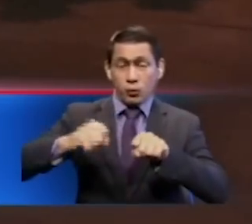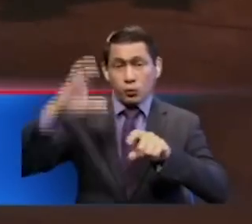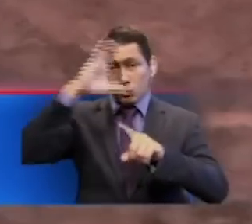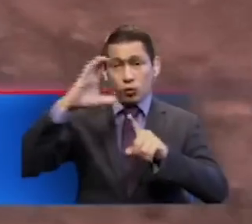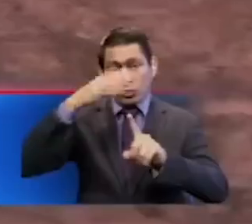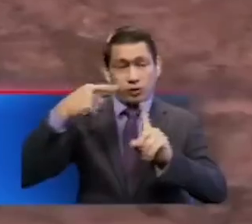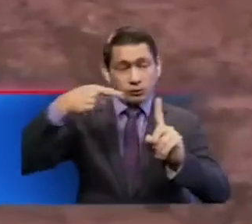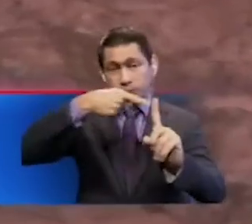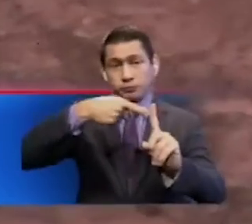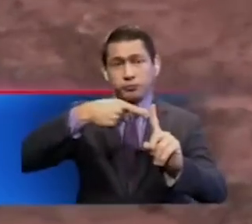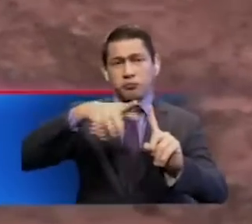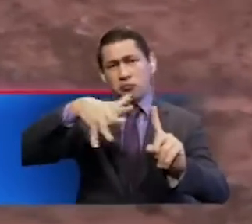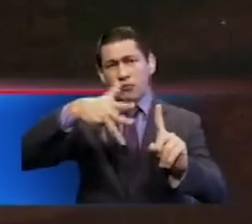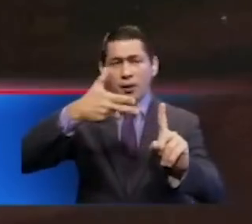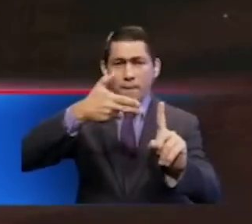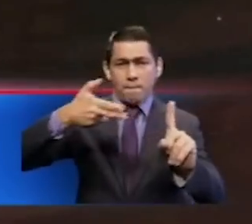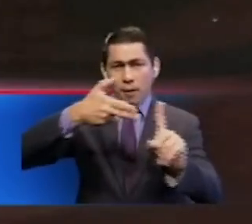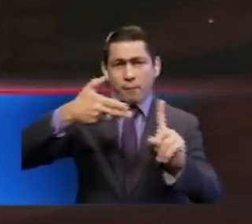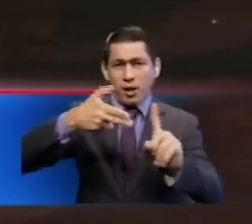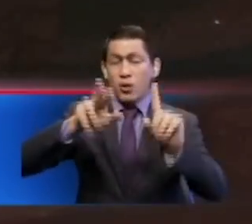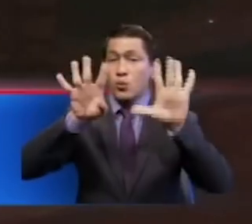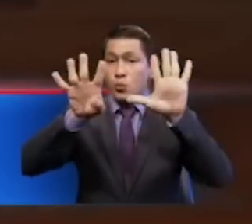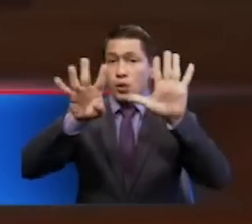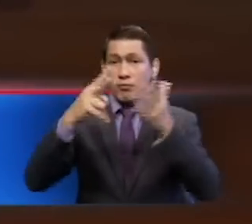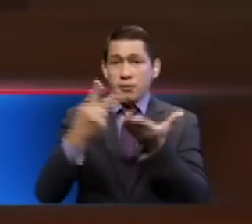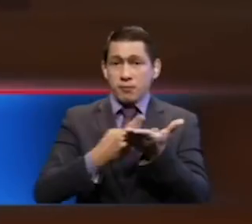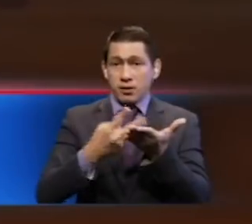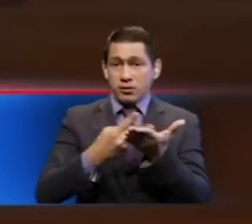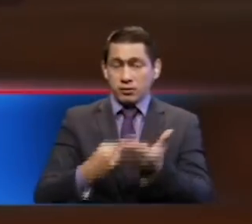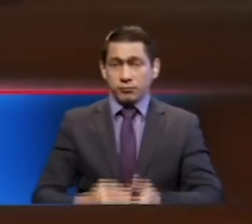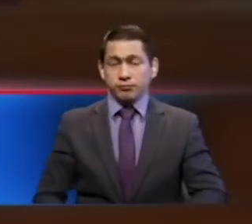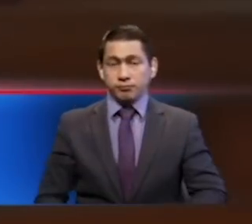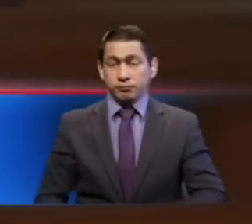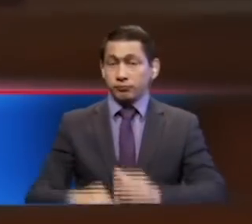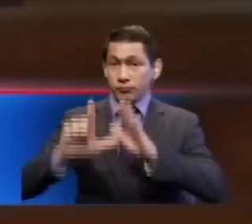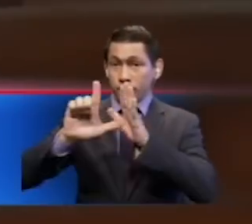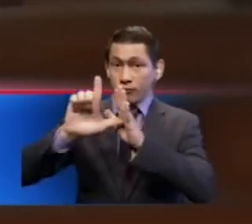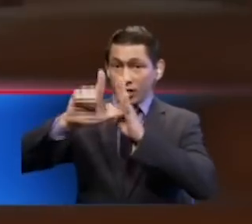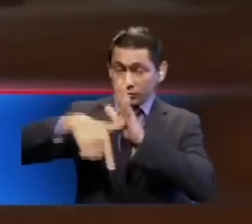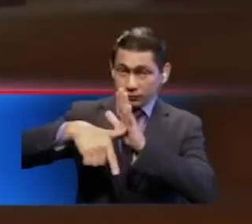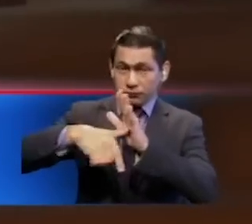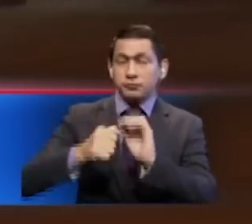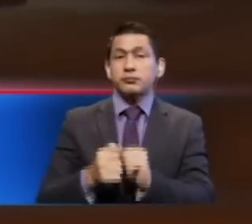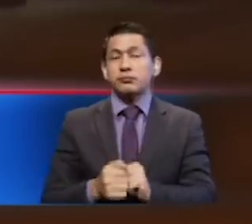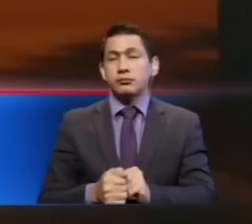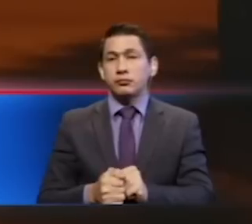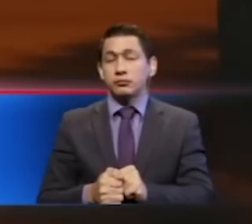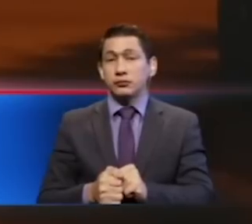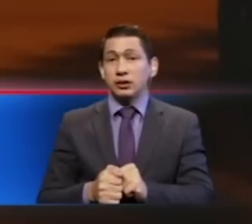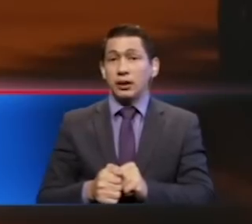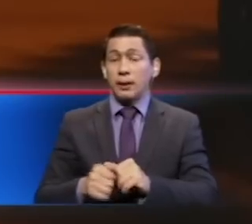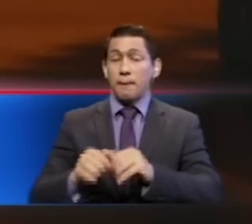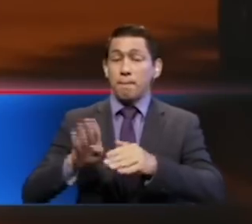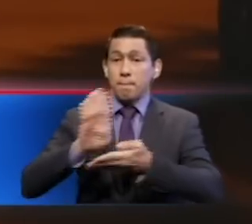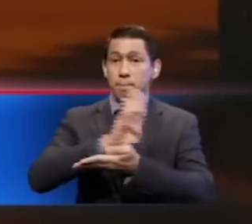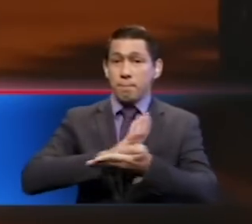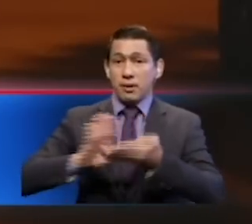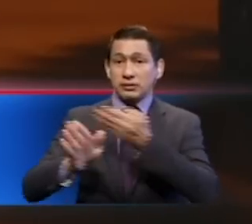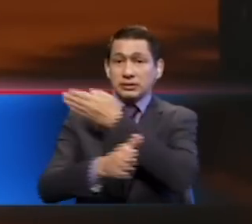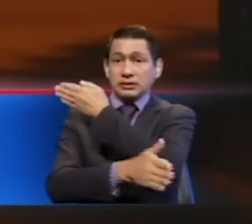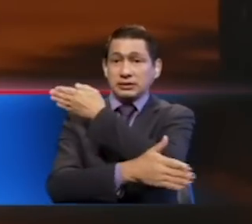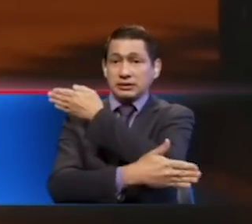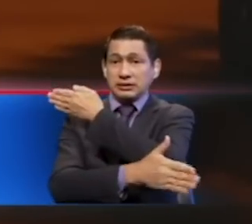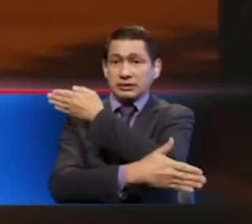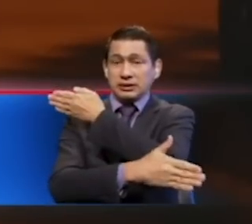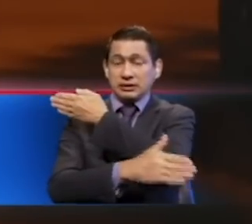le propinaron al menos 9 disparos. Más temprano, en el sector de El Cisne, también en el sur de la